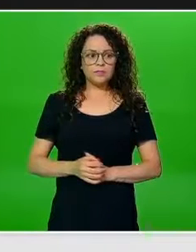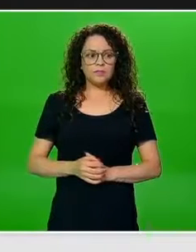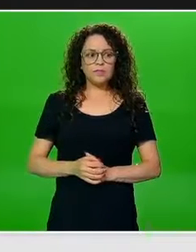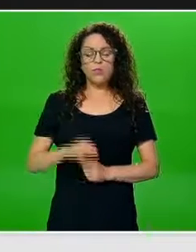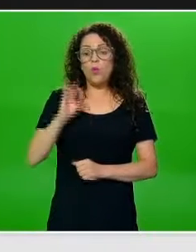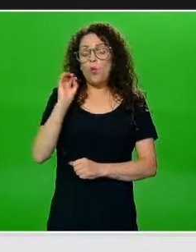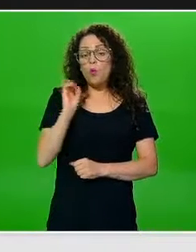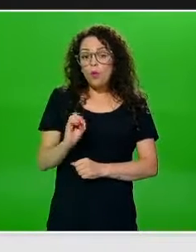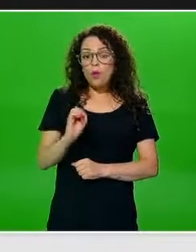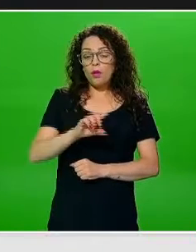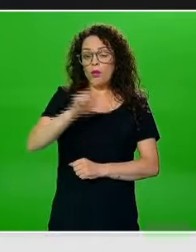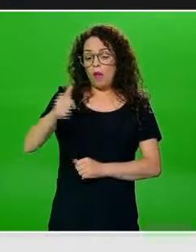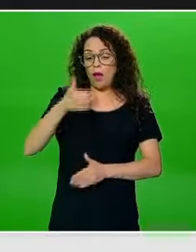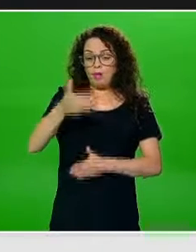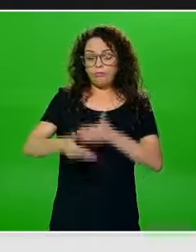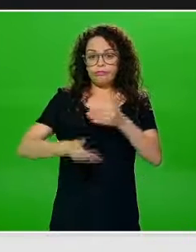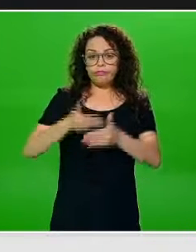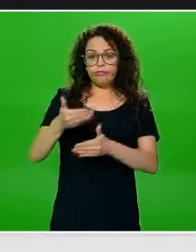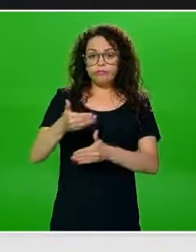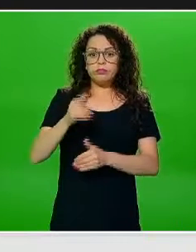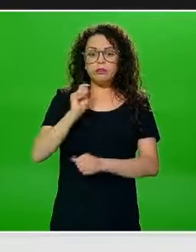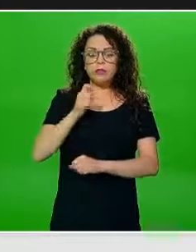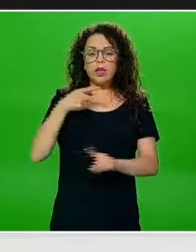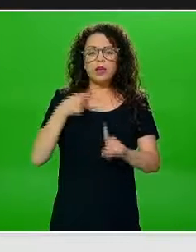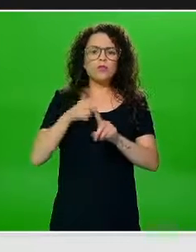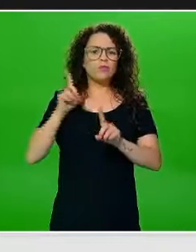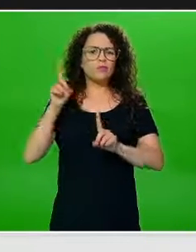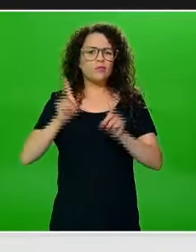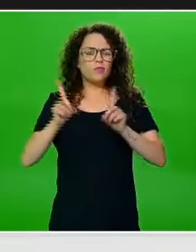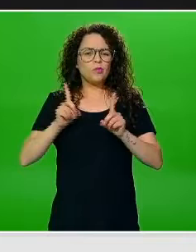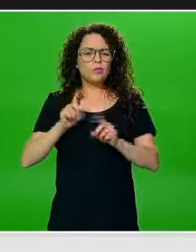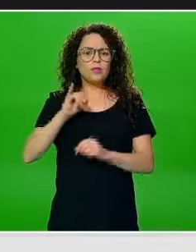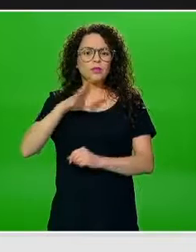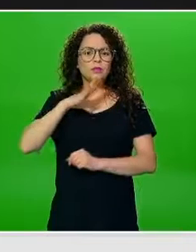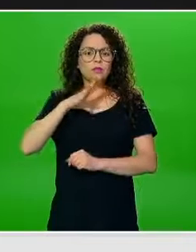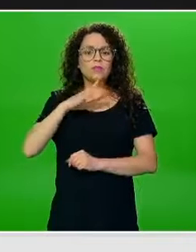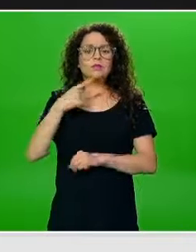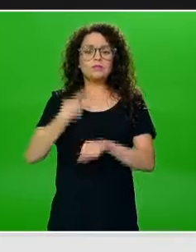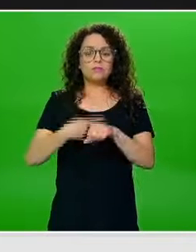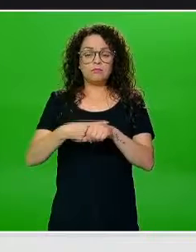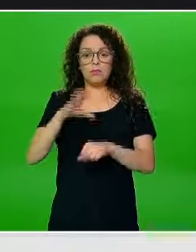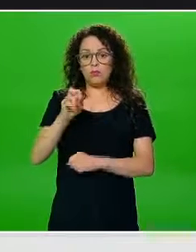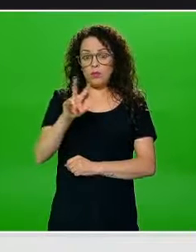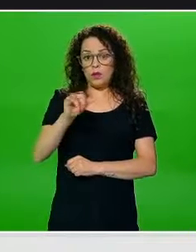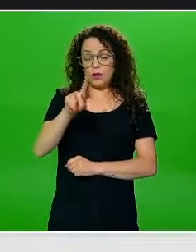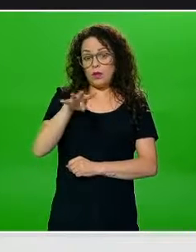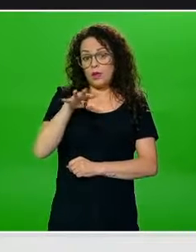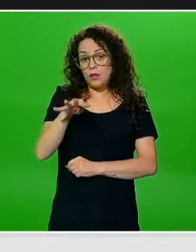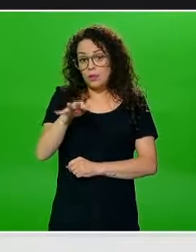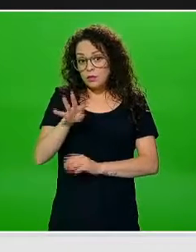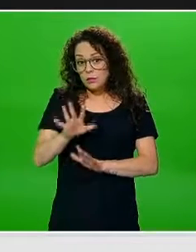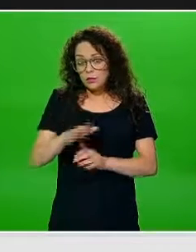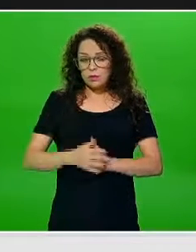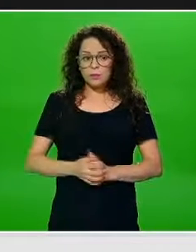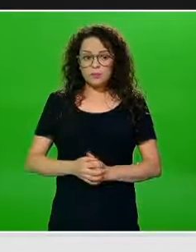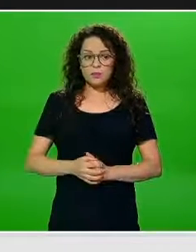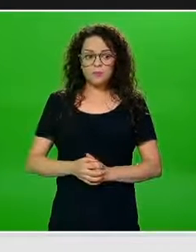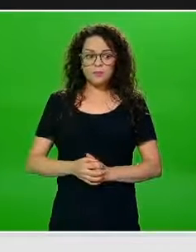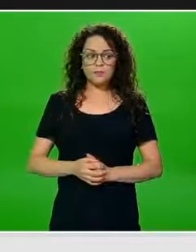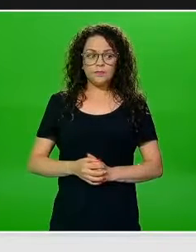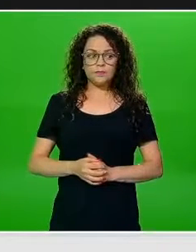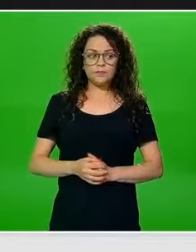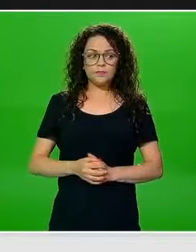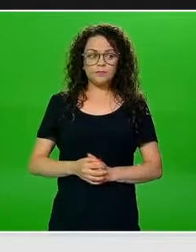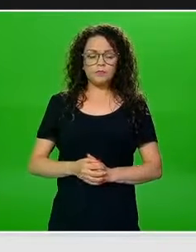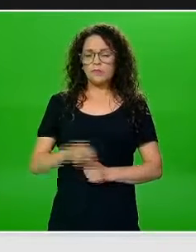algún momento más adelante pudiera ser un caso sospechoso de COVID-19. Entonces, yo creo que es cuestión nada más de